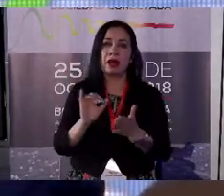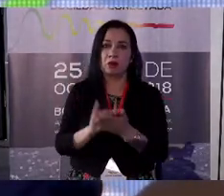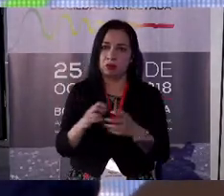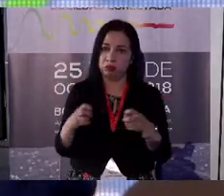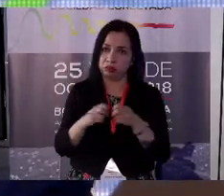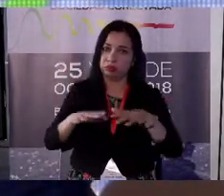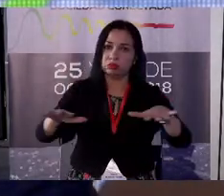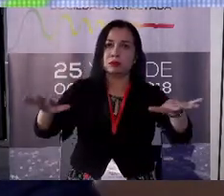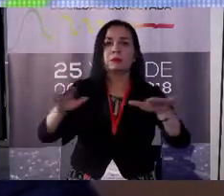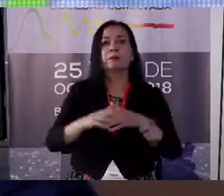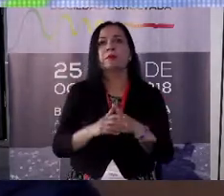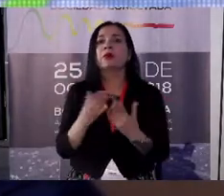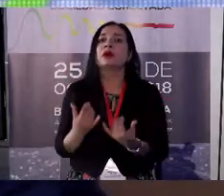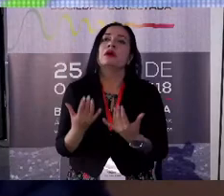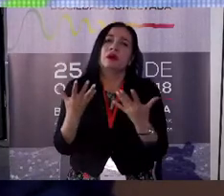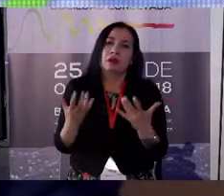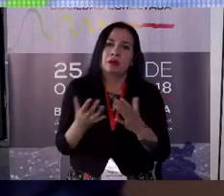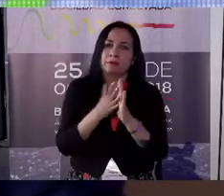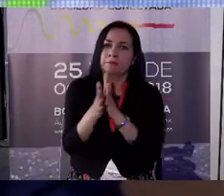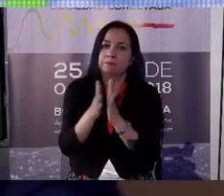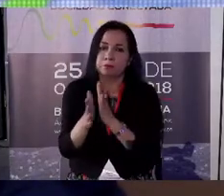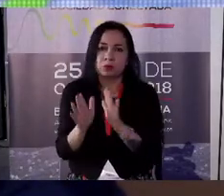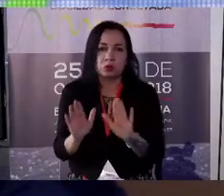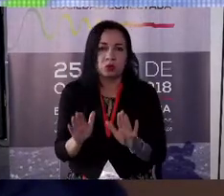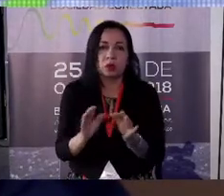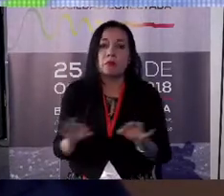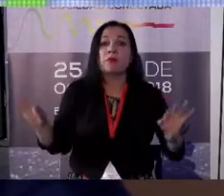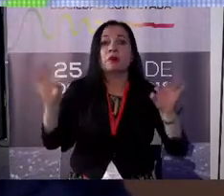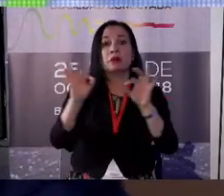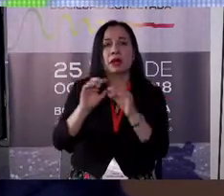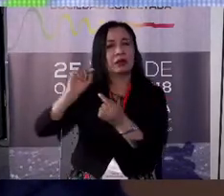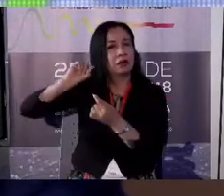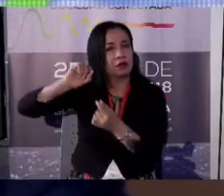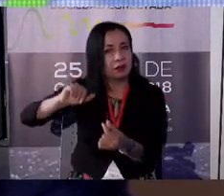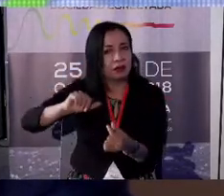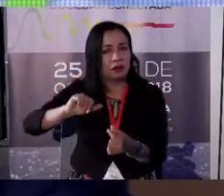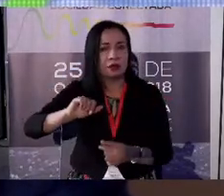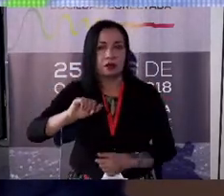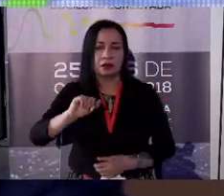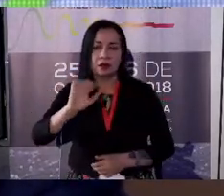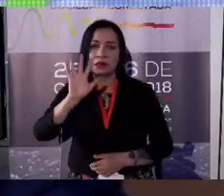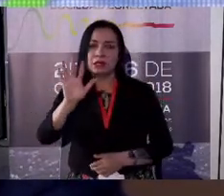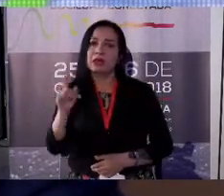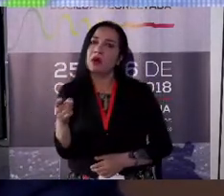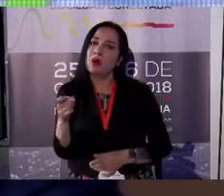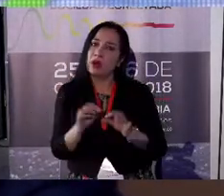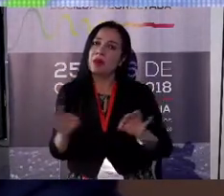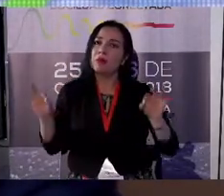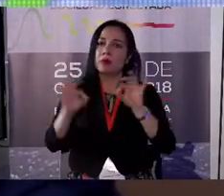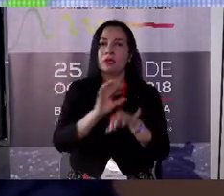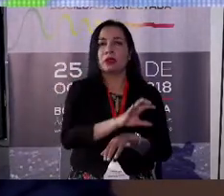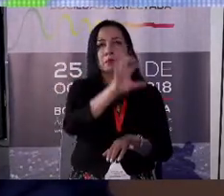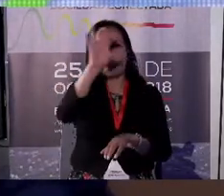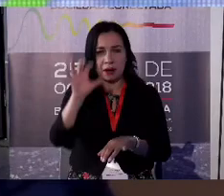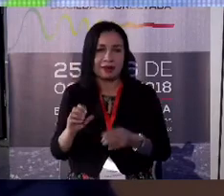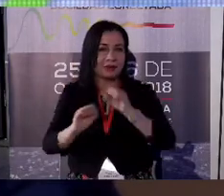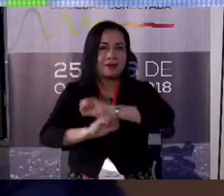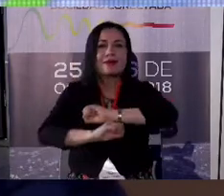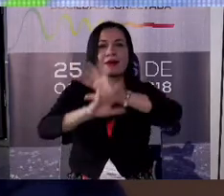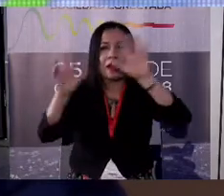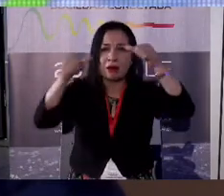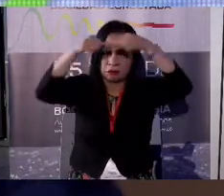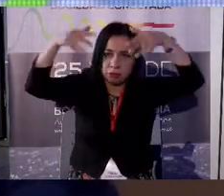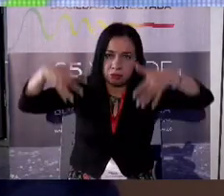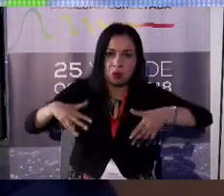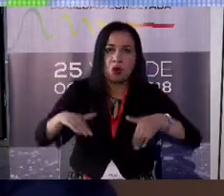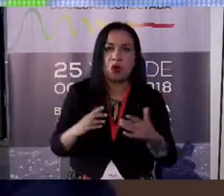poder realizar las inversiones en 5G, es que los países tengan una clara mapa de asignación de espectro.